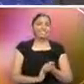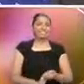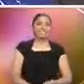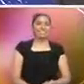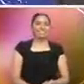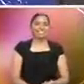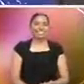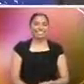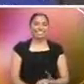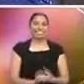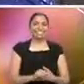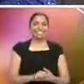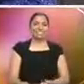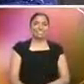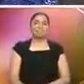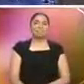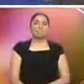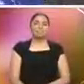¿eh? ¿Verdad?